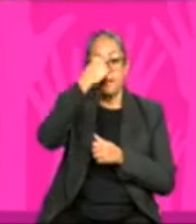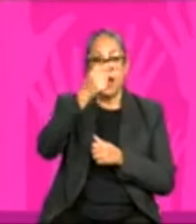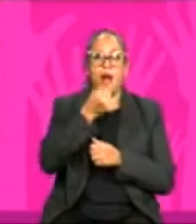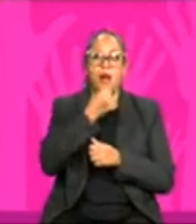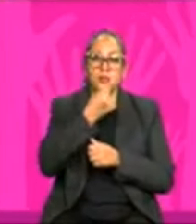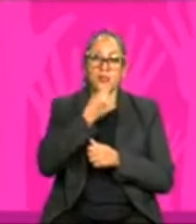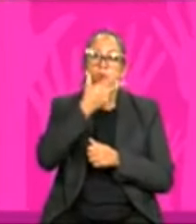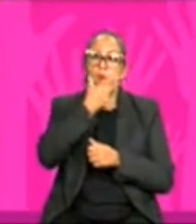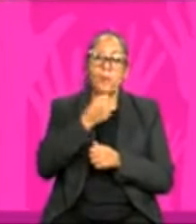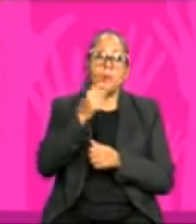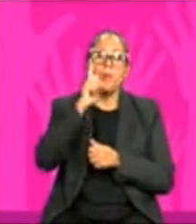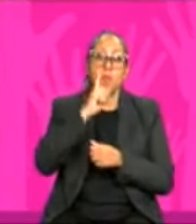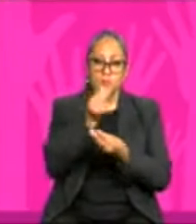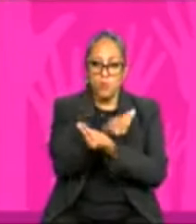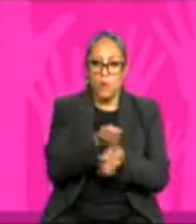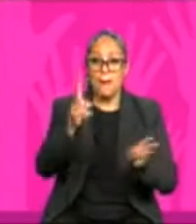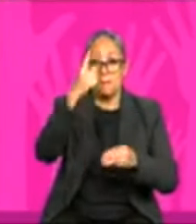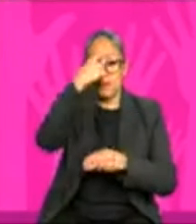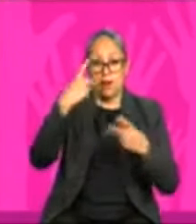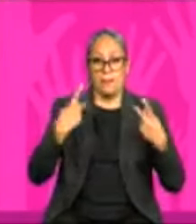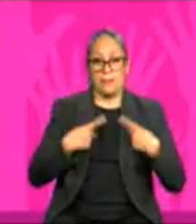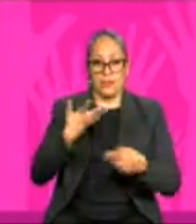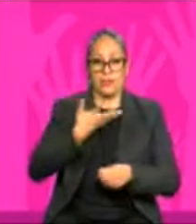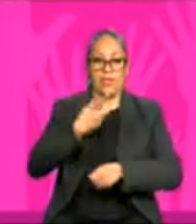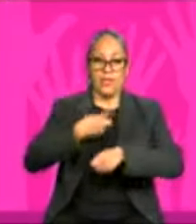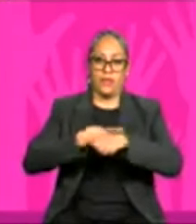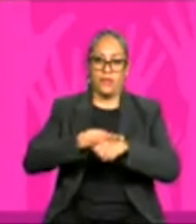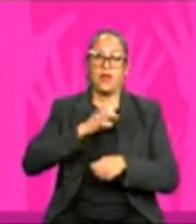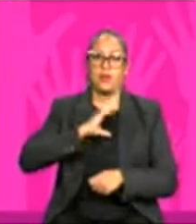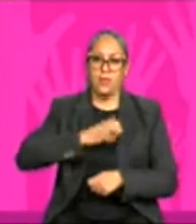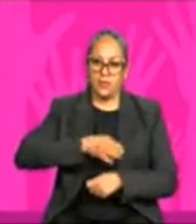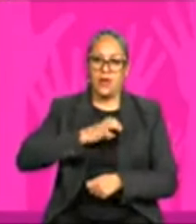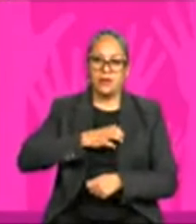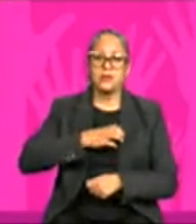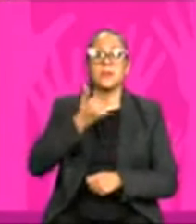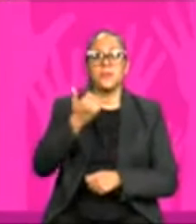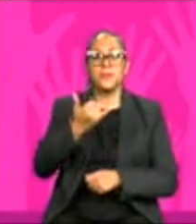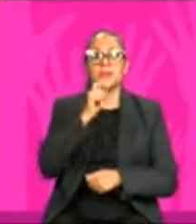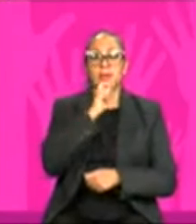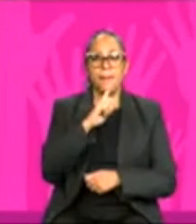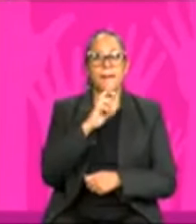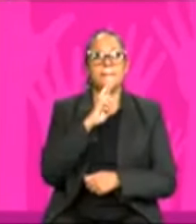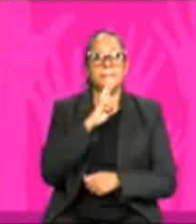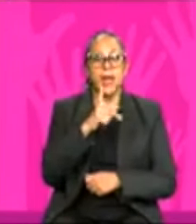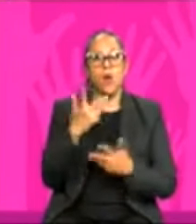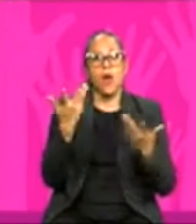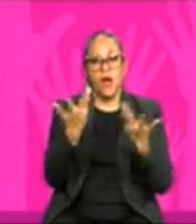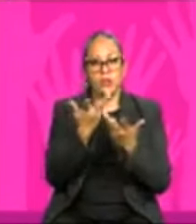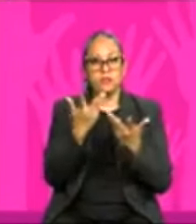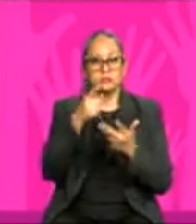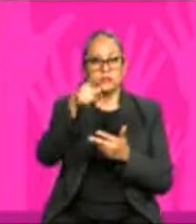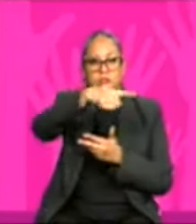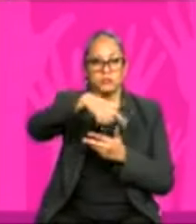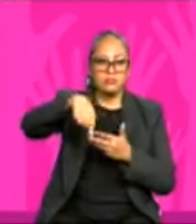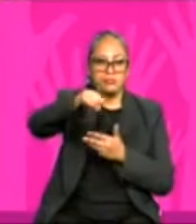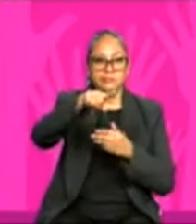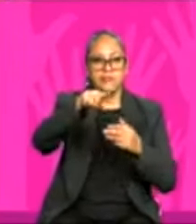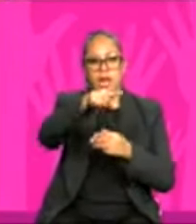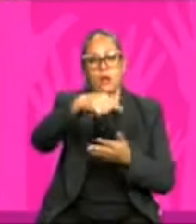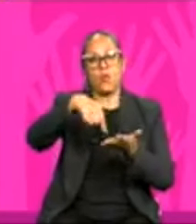y niños que padecen cáncer, como lo hacemos en los gobiernos ciudadanos. Y mejoraremos la infraestructura de los centros de